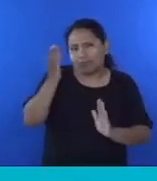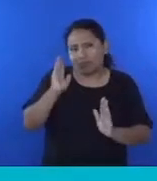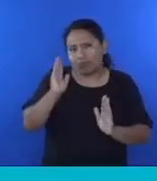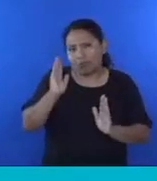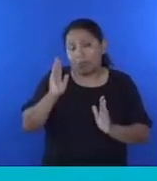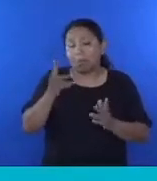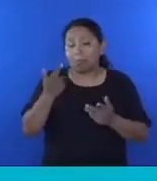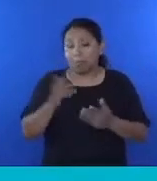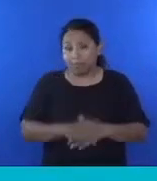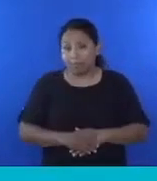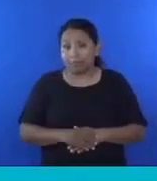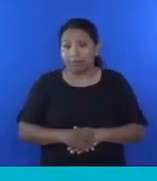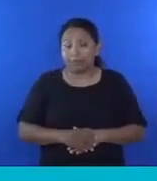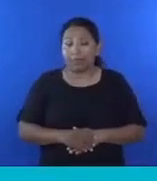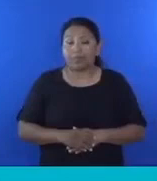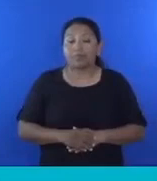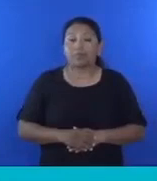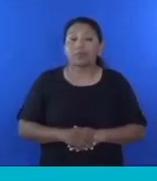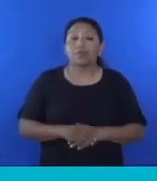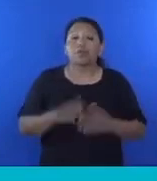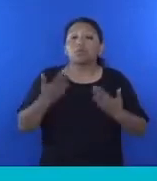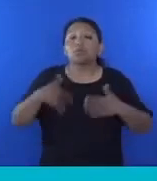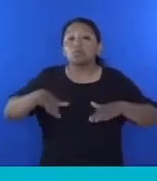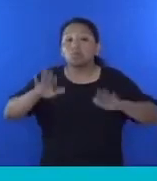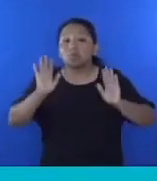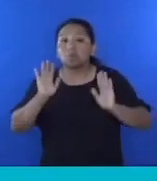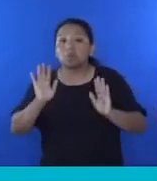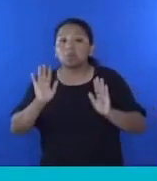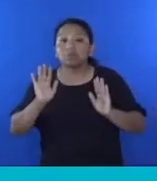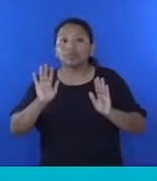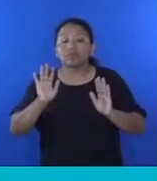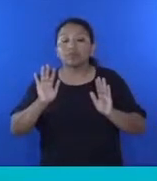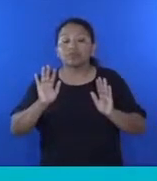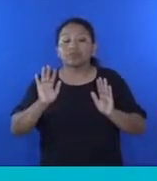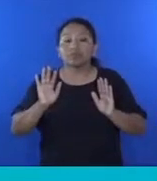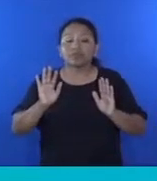Pueden pasar dos cosas. Puede pasar que nosotros